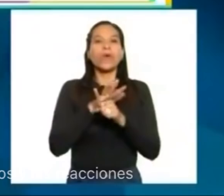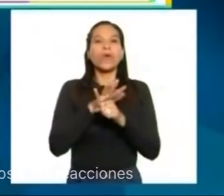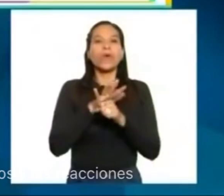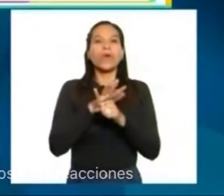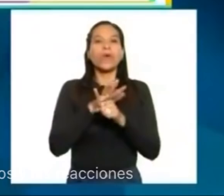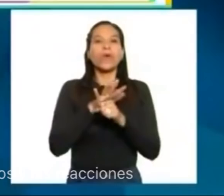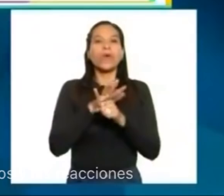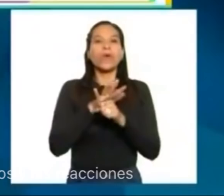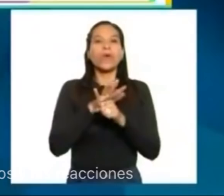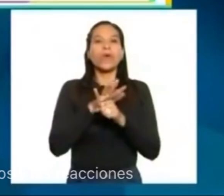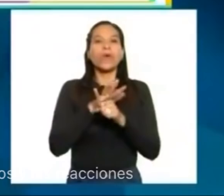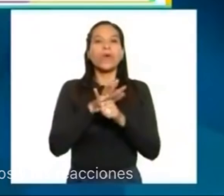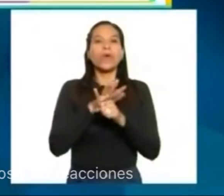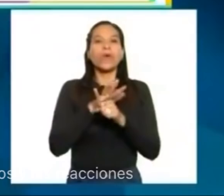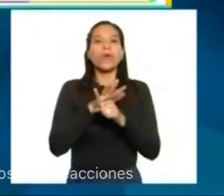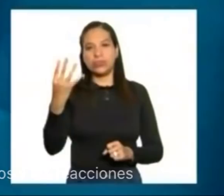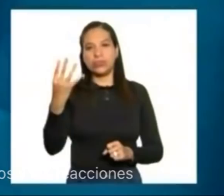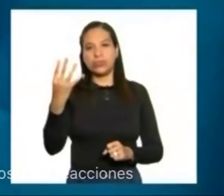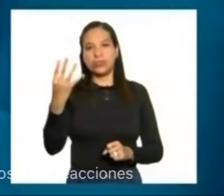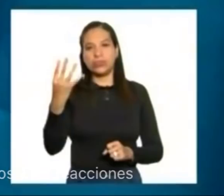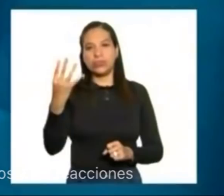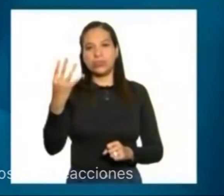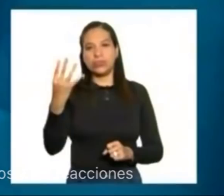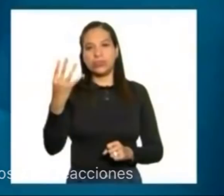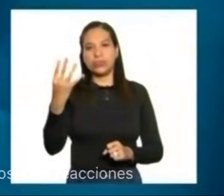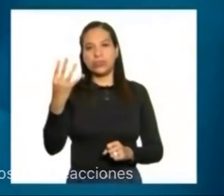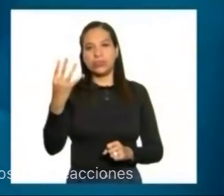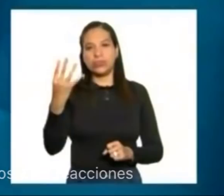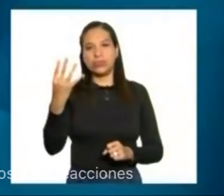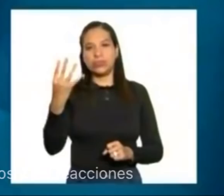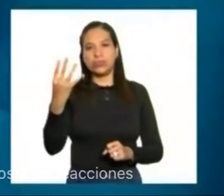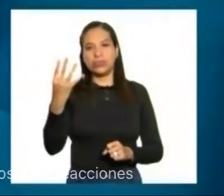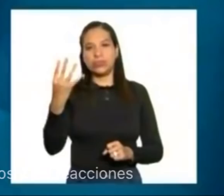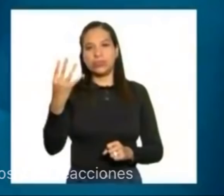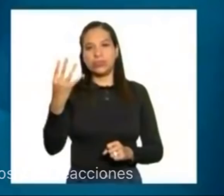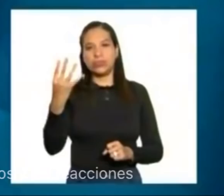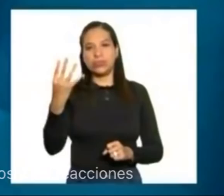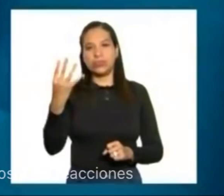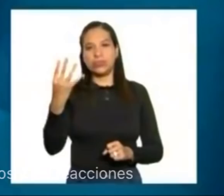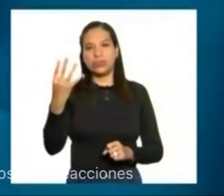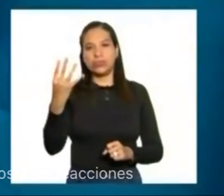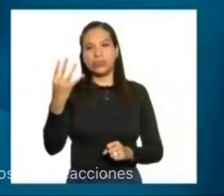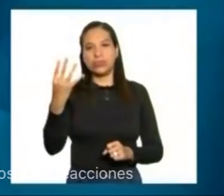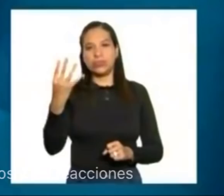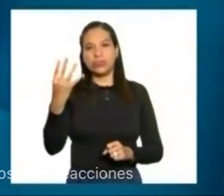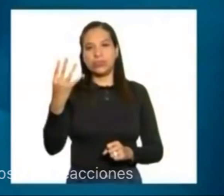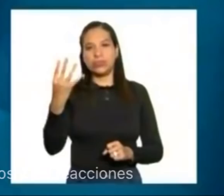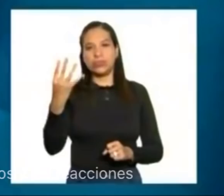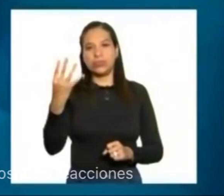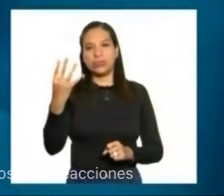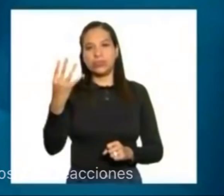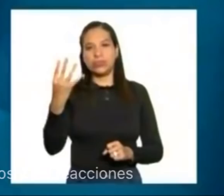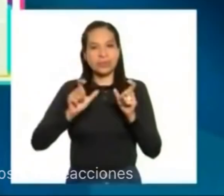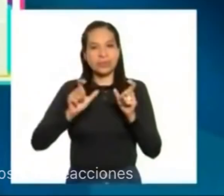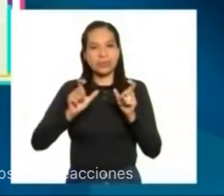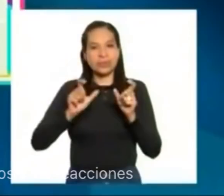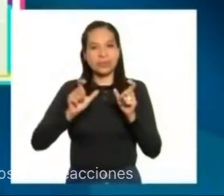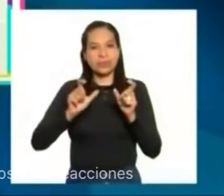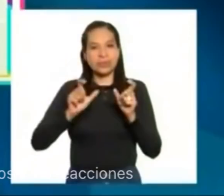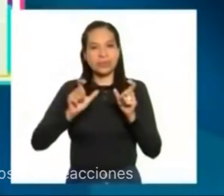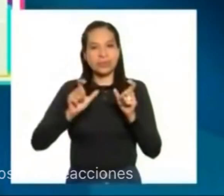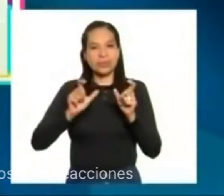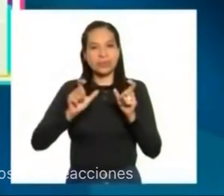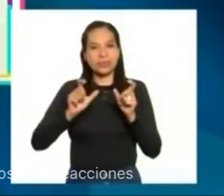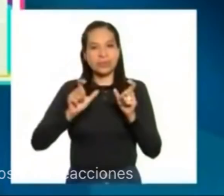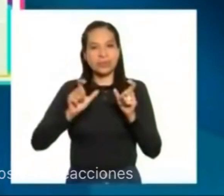3 medios, 2, 5 medios y 3? Vamos a convertir todo en fracciones con igual denominador, entonces la constante es de 1 medio.